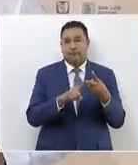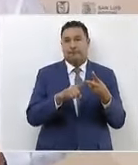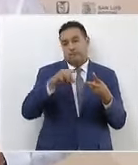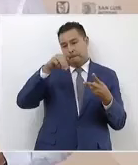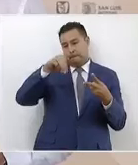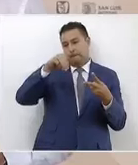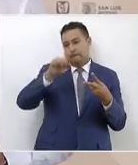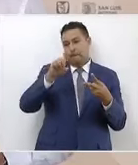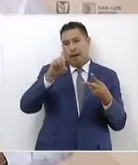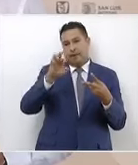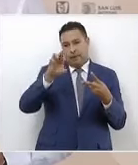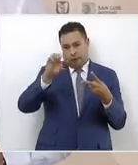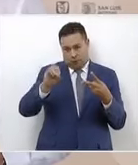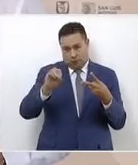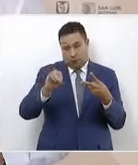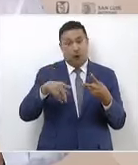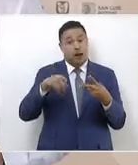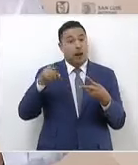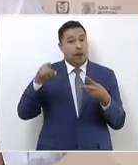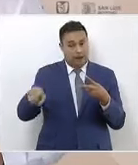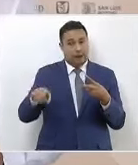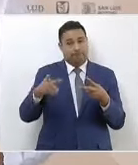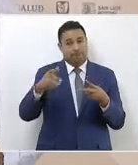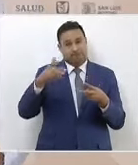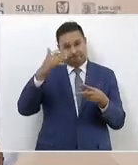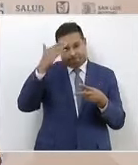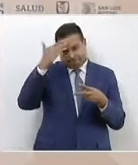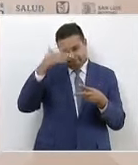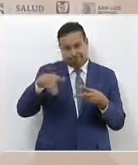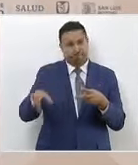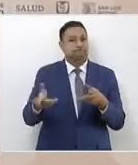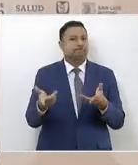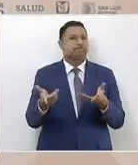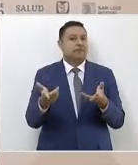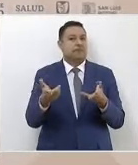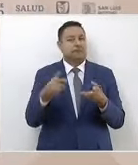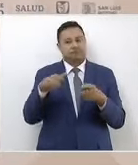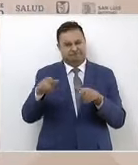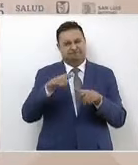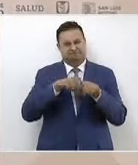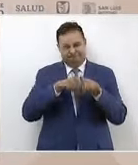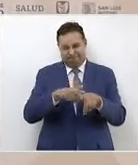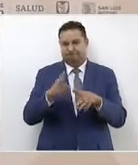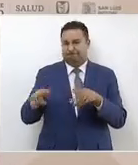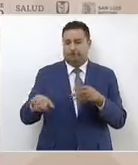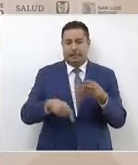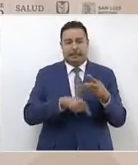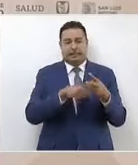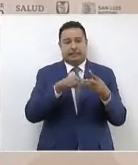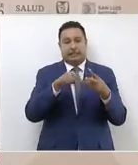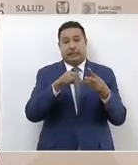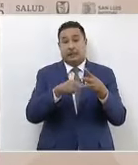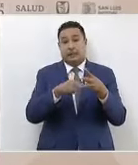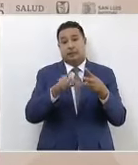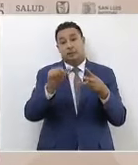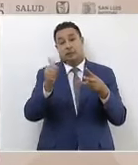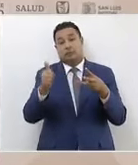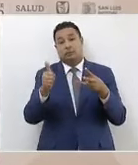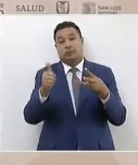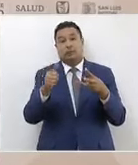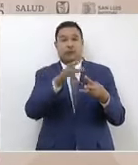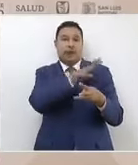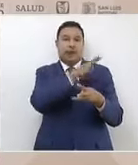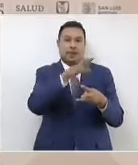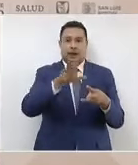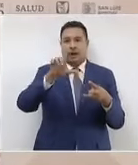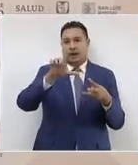Madero, apóstol de la democracia, y Lázaro Cárdenas del Río. De esos